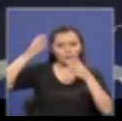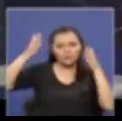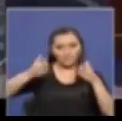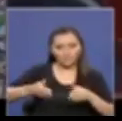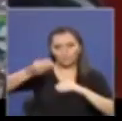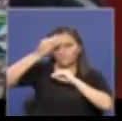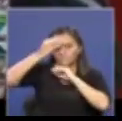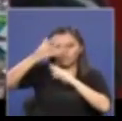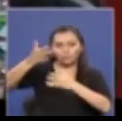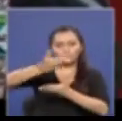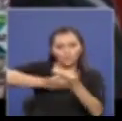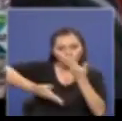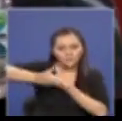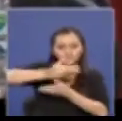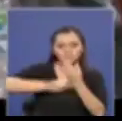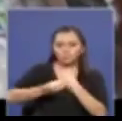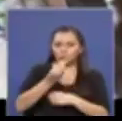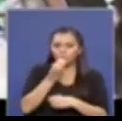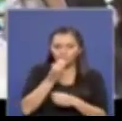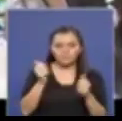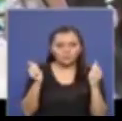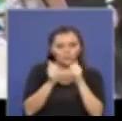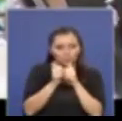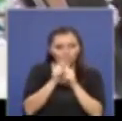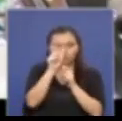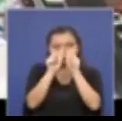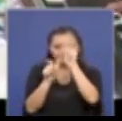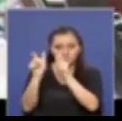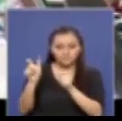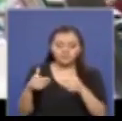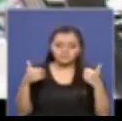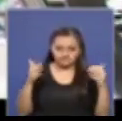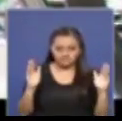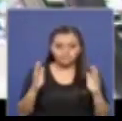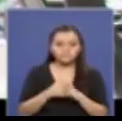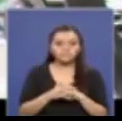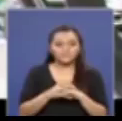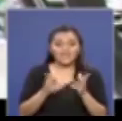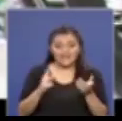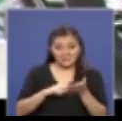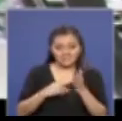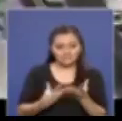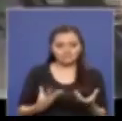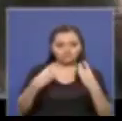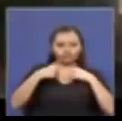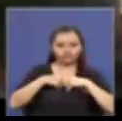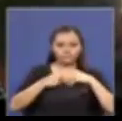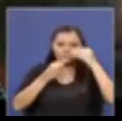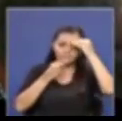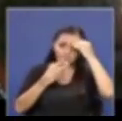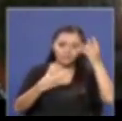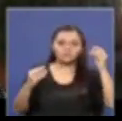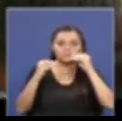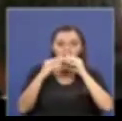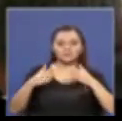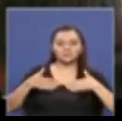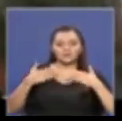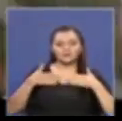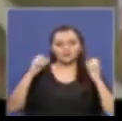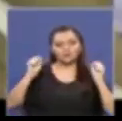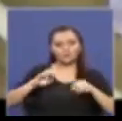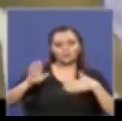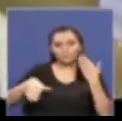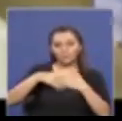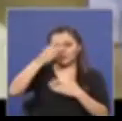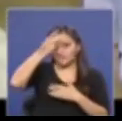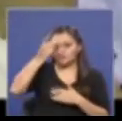informe, luego conversar, ir a comer juntos con los ciudadanos, etcétera, ¿no? Eso nos llena de mucha información, además de mucha alegría, para poder